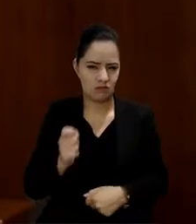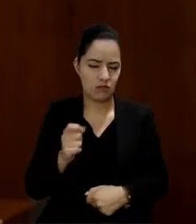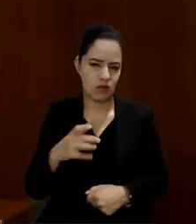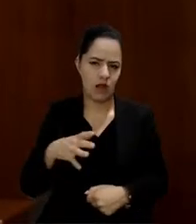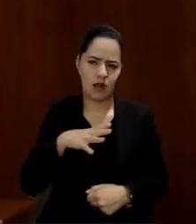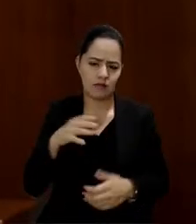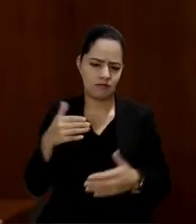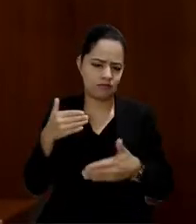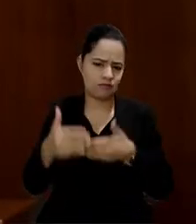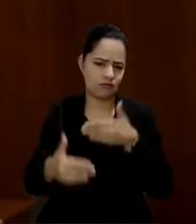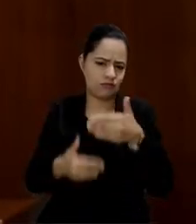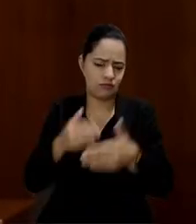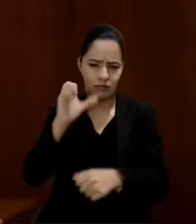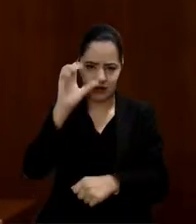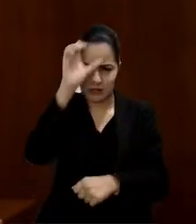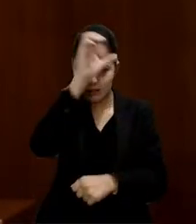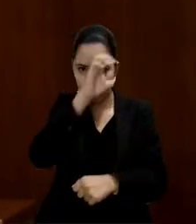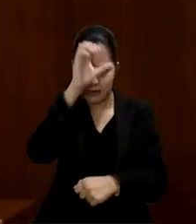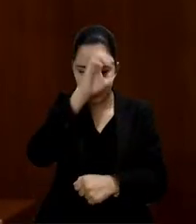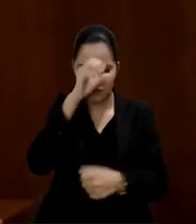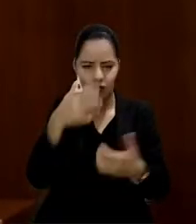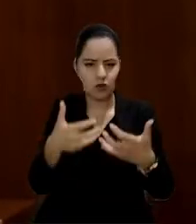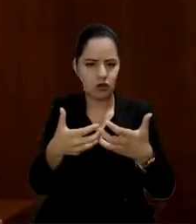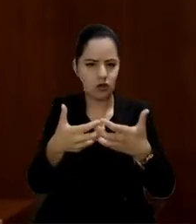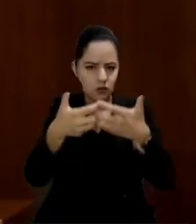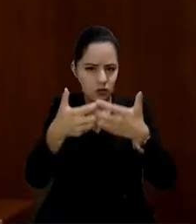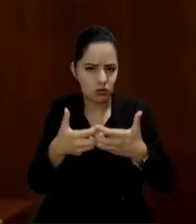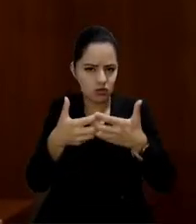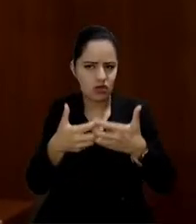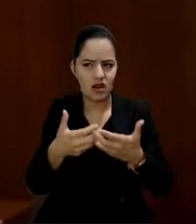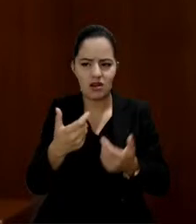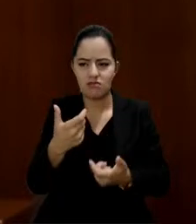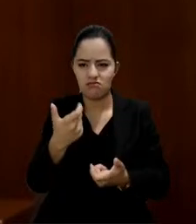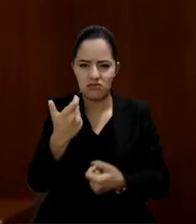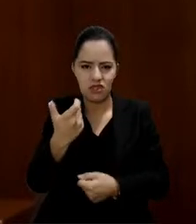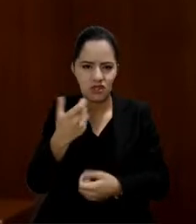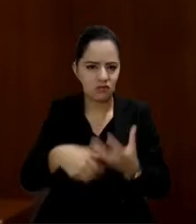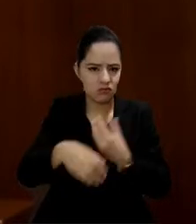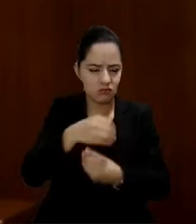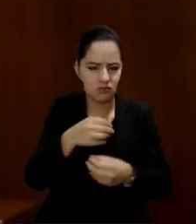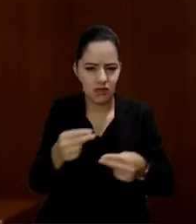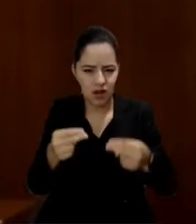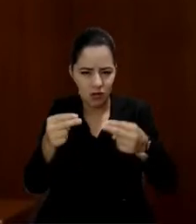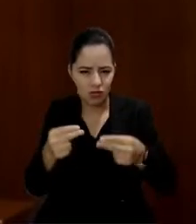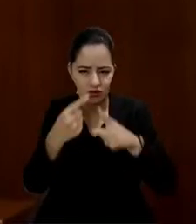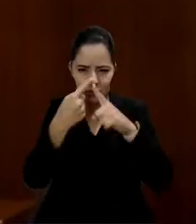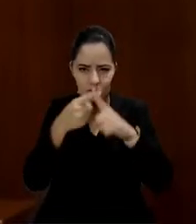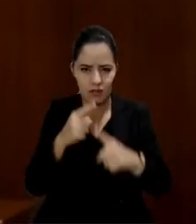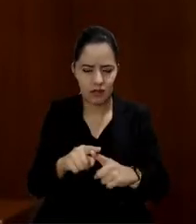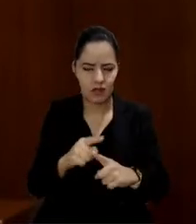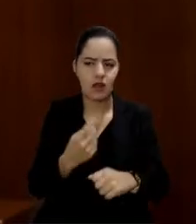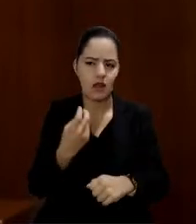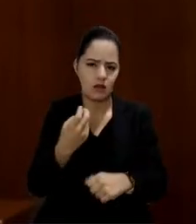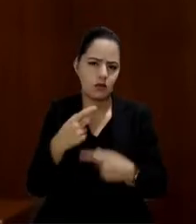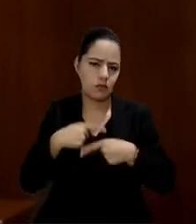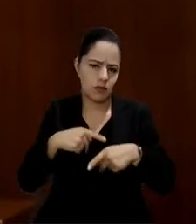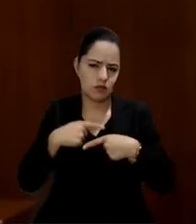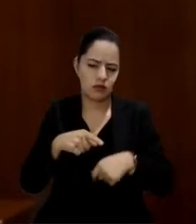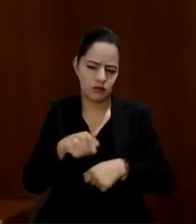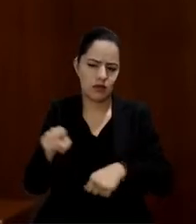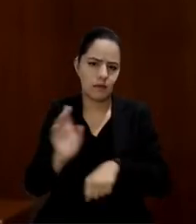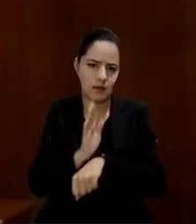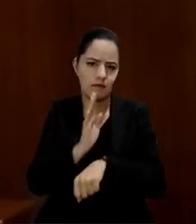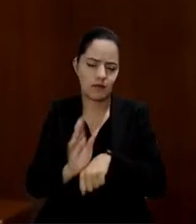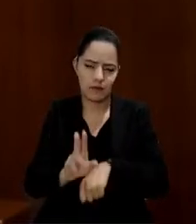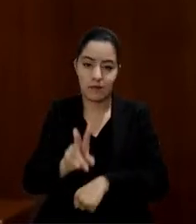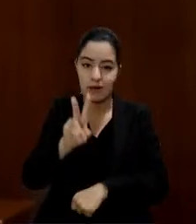y económico, mismo que ha traído grandes beneficios a las personas, pero ha generado al mismo tiempo estragos al medio ambiente derivado del